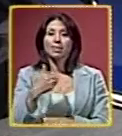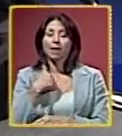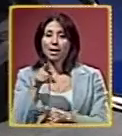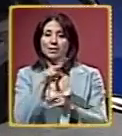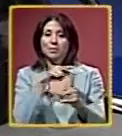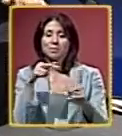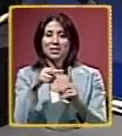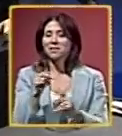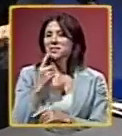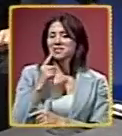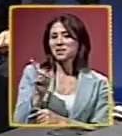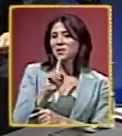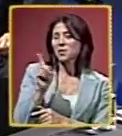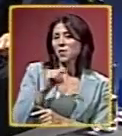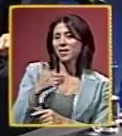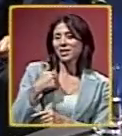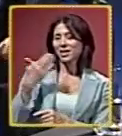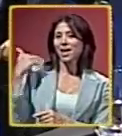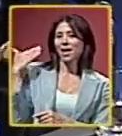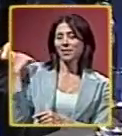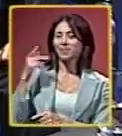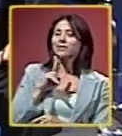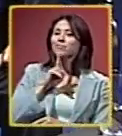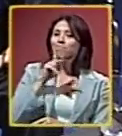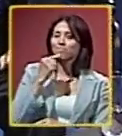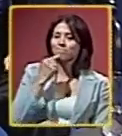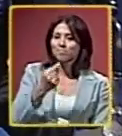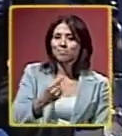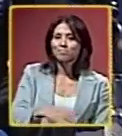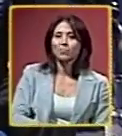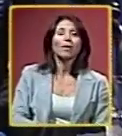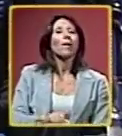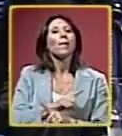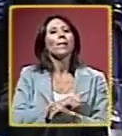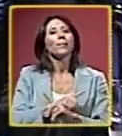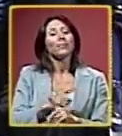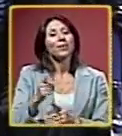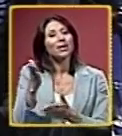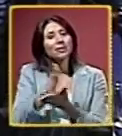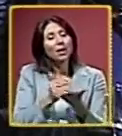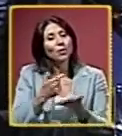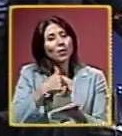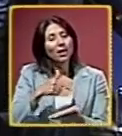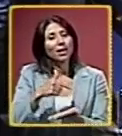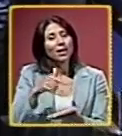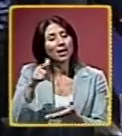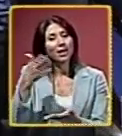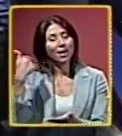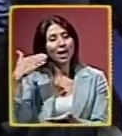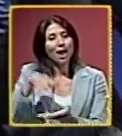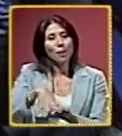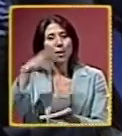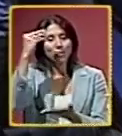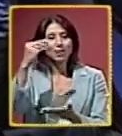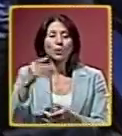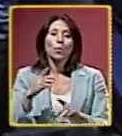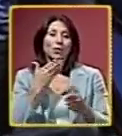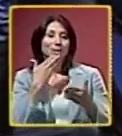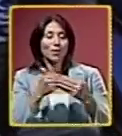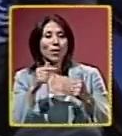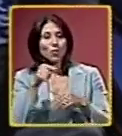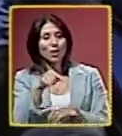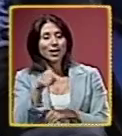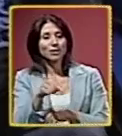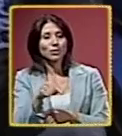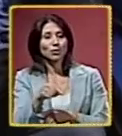antes, confieso. Pero es algo que he aprendido ahora. Qué bueno eso, don Fernando.